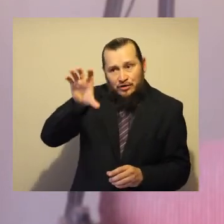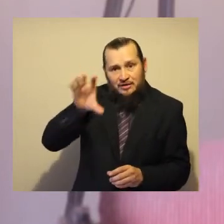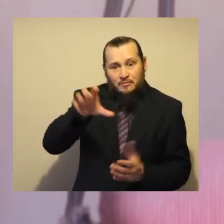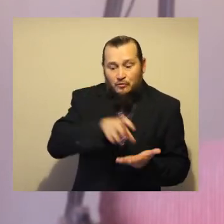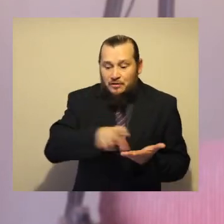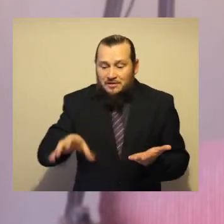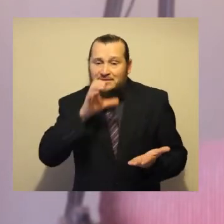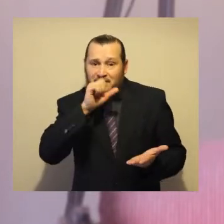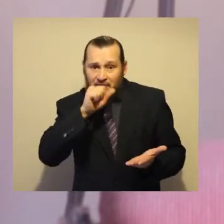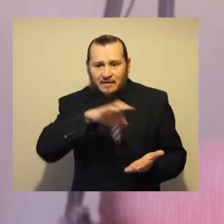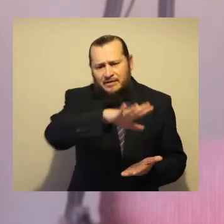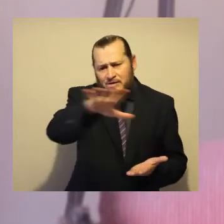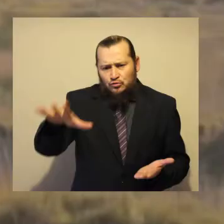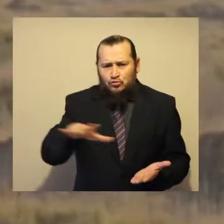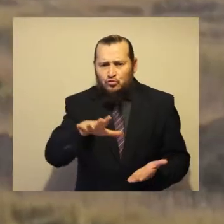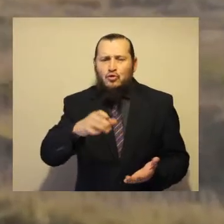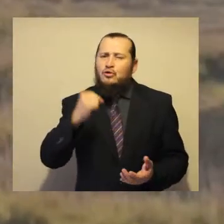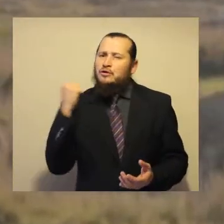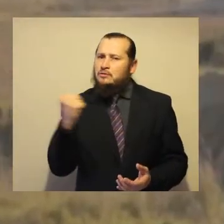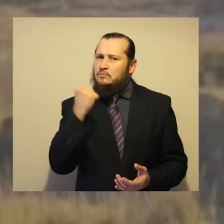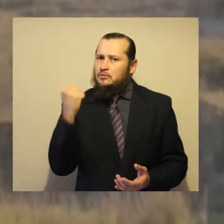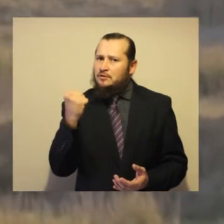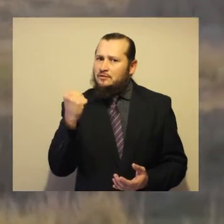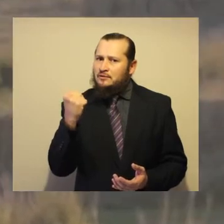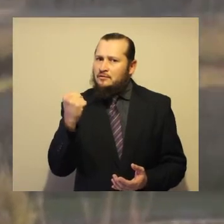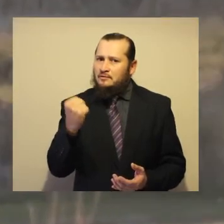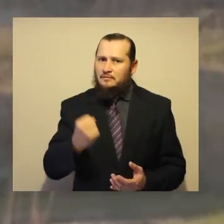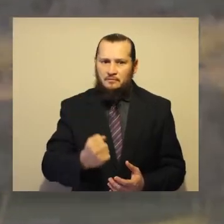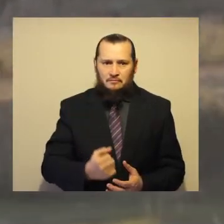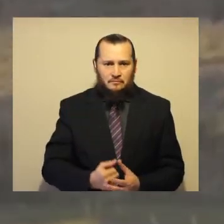que tiene Bellavista y que tiene Corrientes.